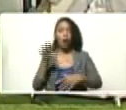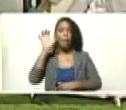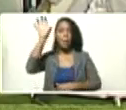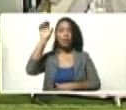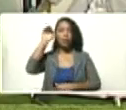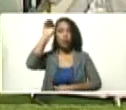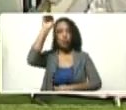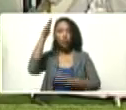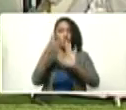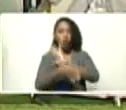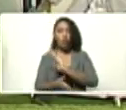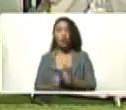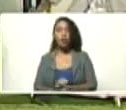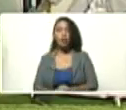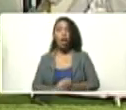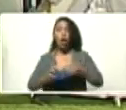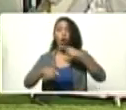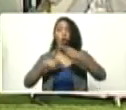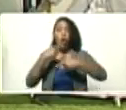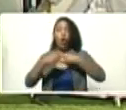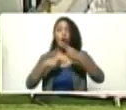futura, colorida,